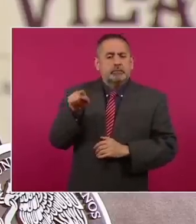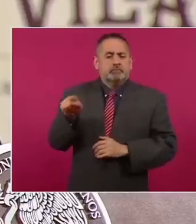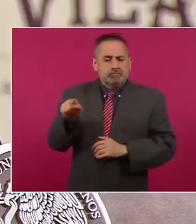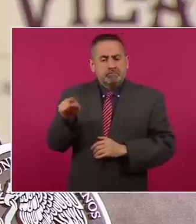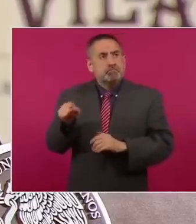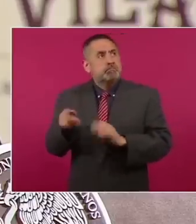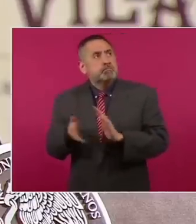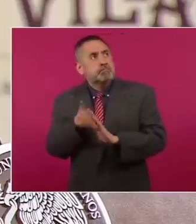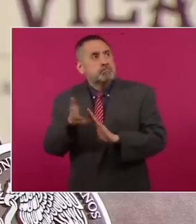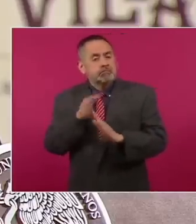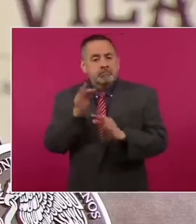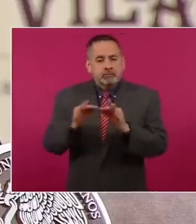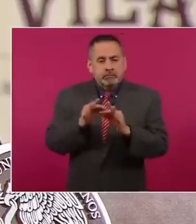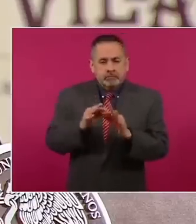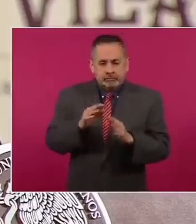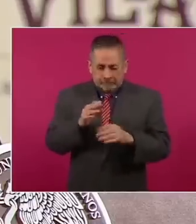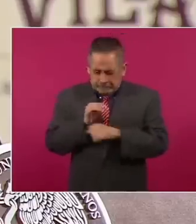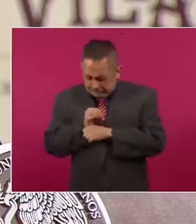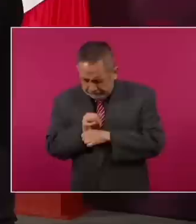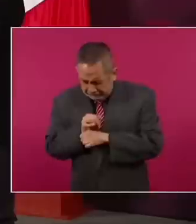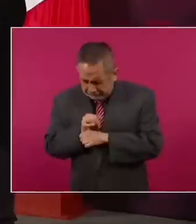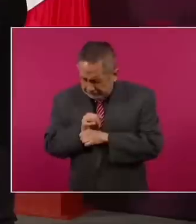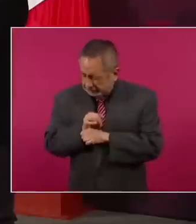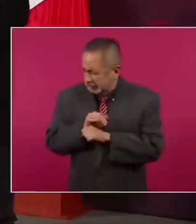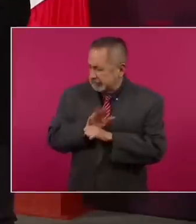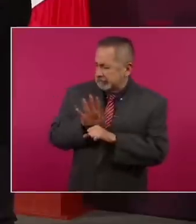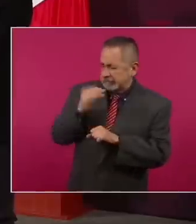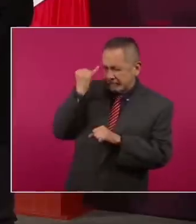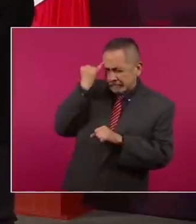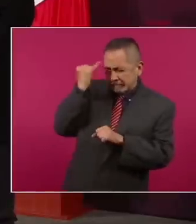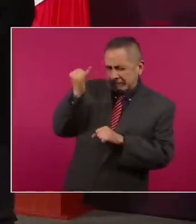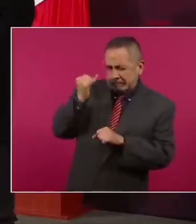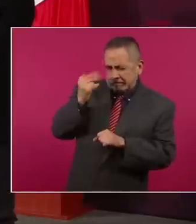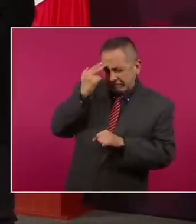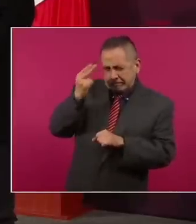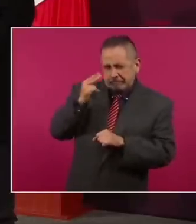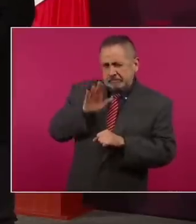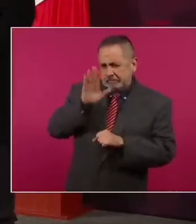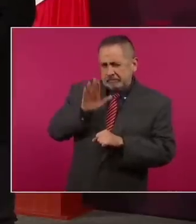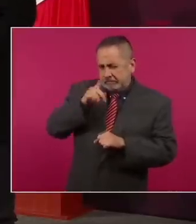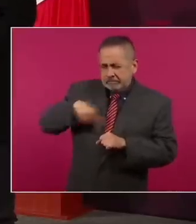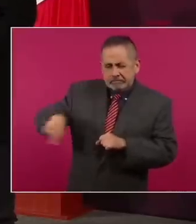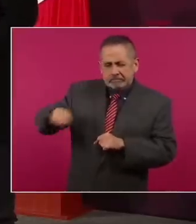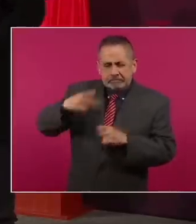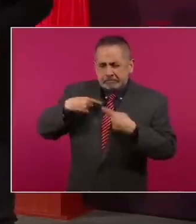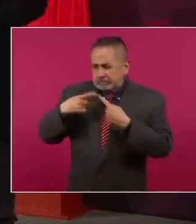que en la hipótesis de los investigadores y de los teólogos de catedral,